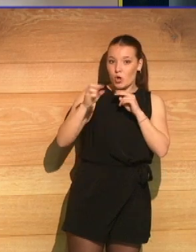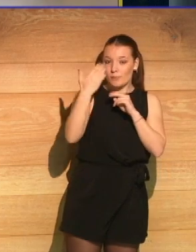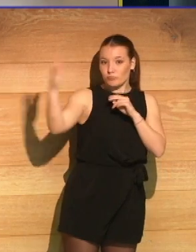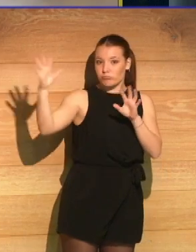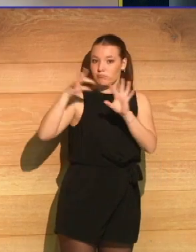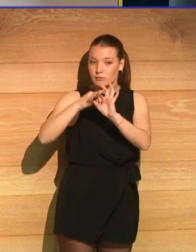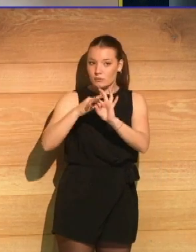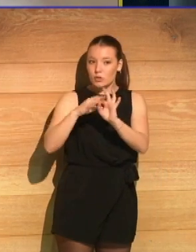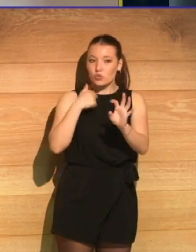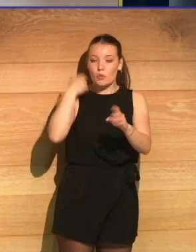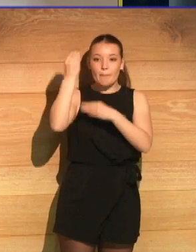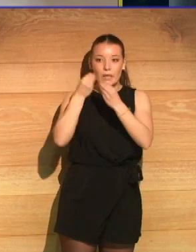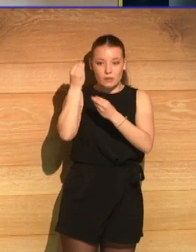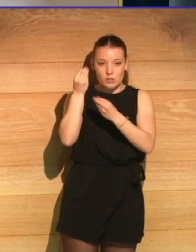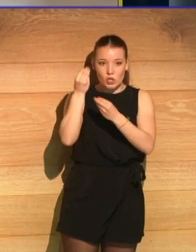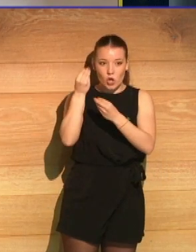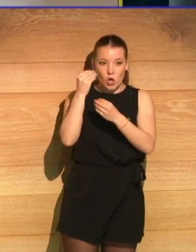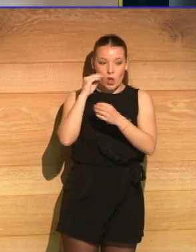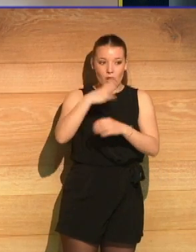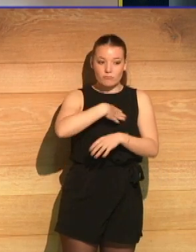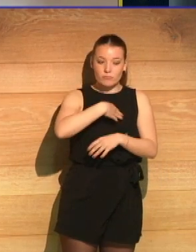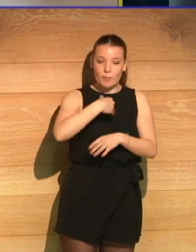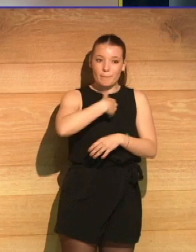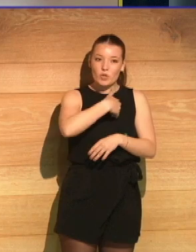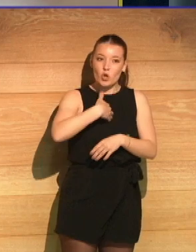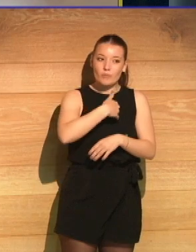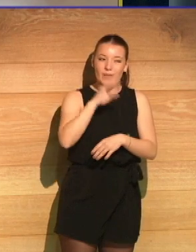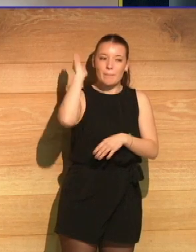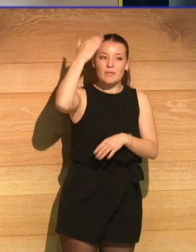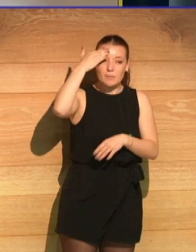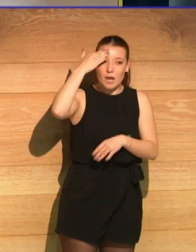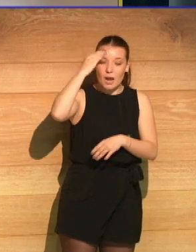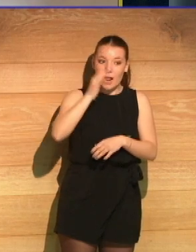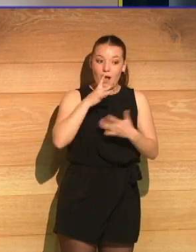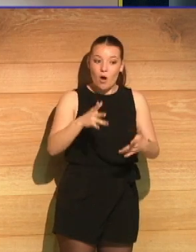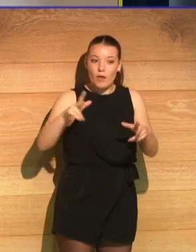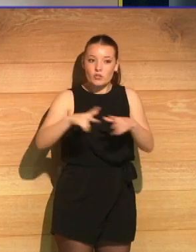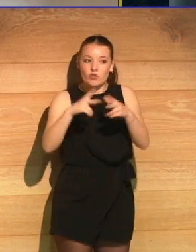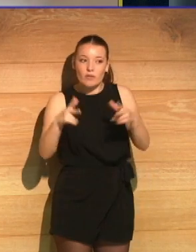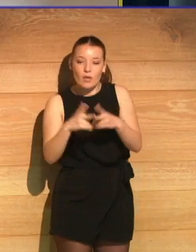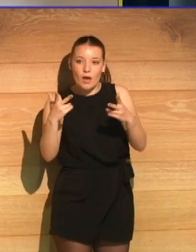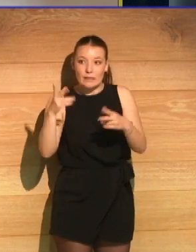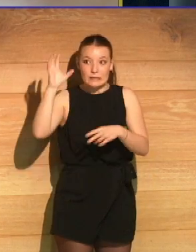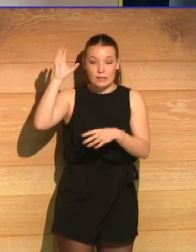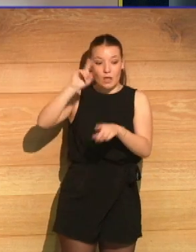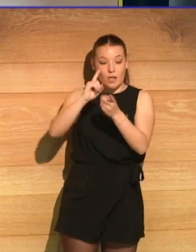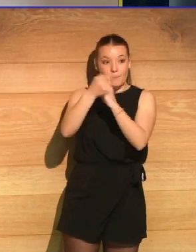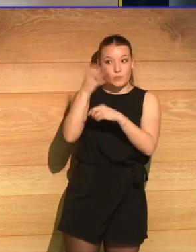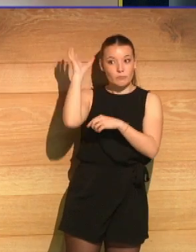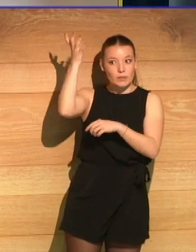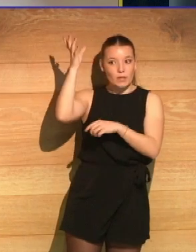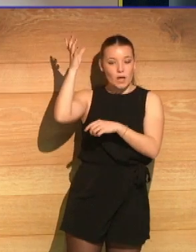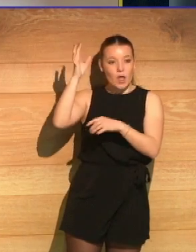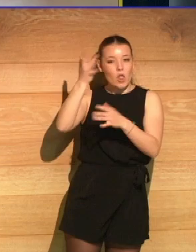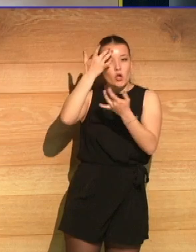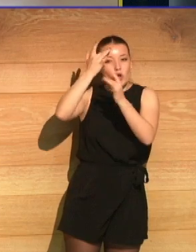que el principal papel o uno de los principales papeles que la cultura tiene en la crisis climática no es solo el de una concienciación,